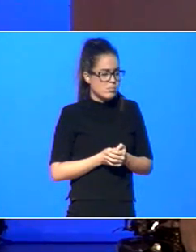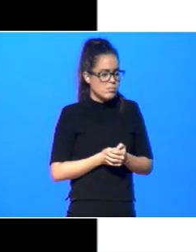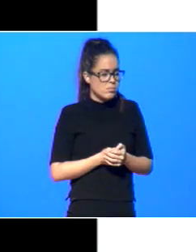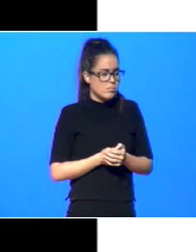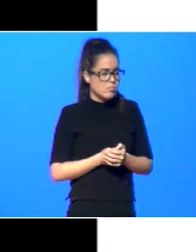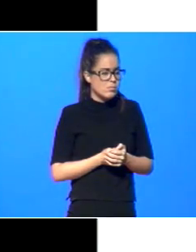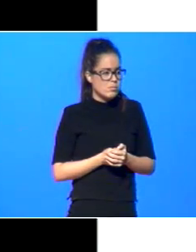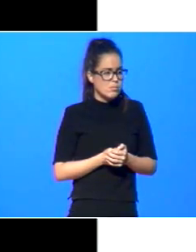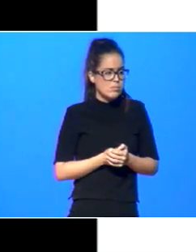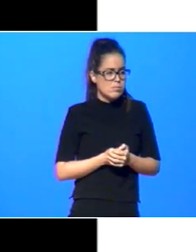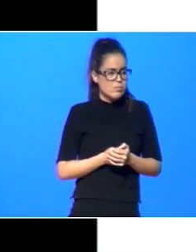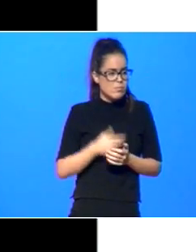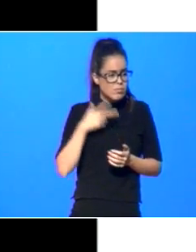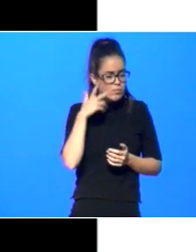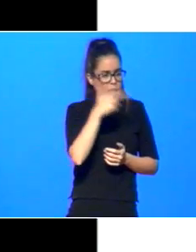eskolako